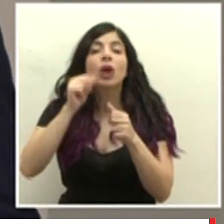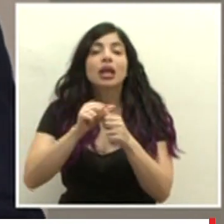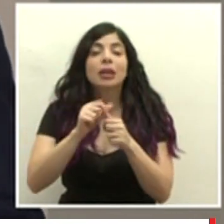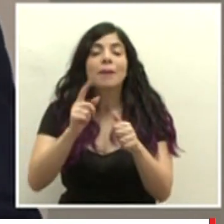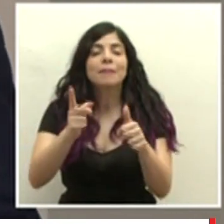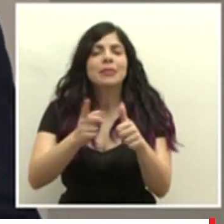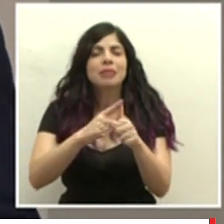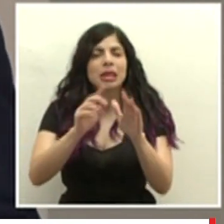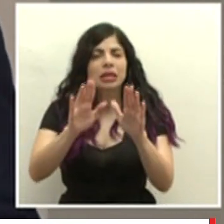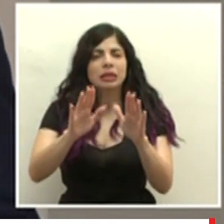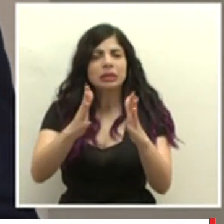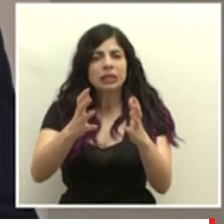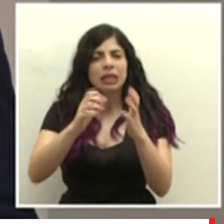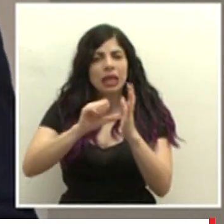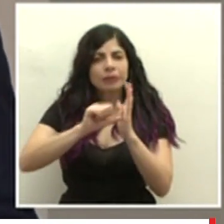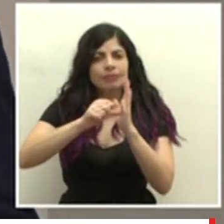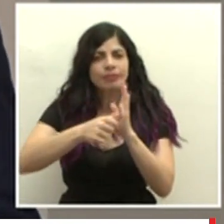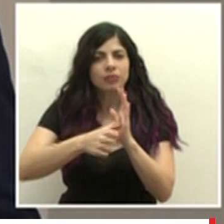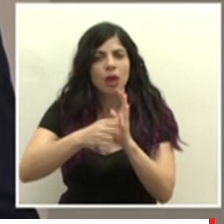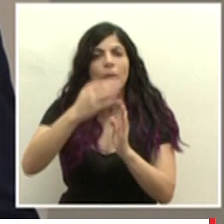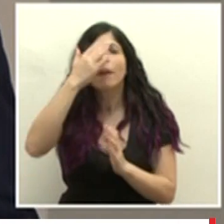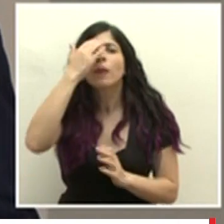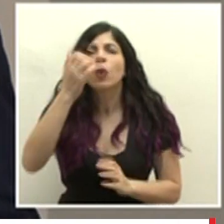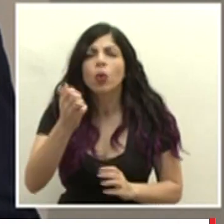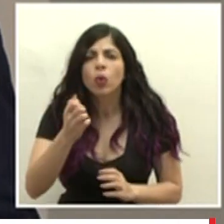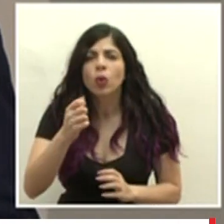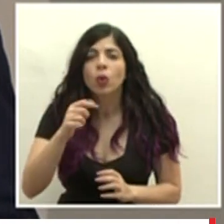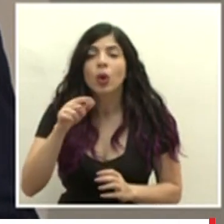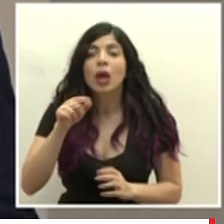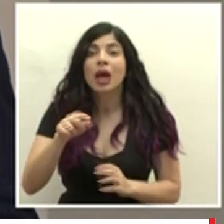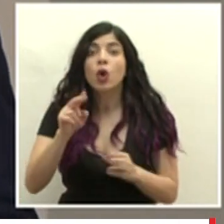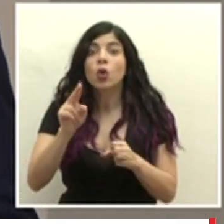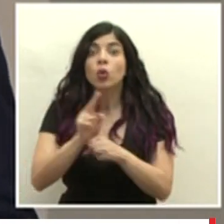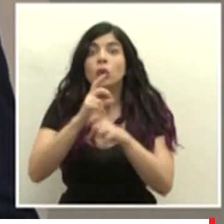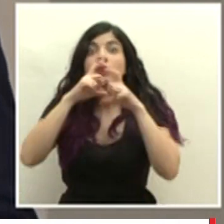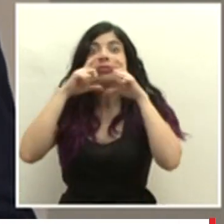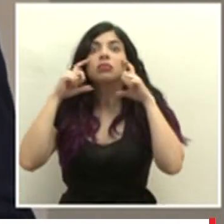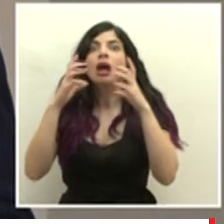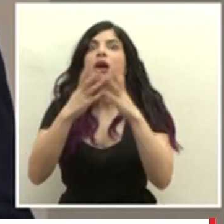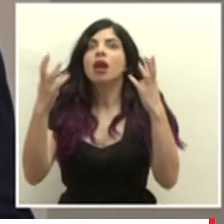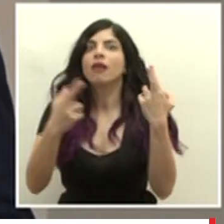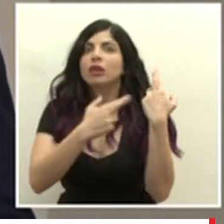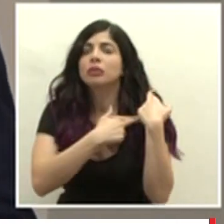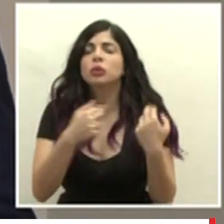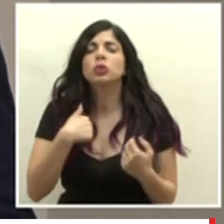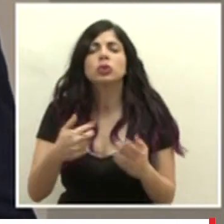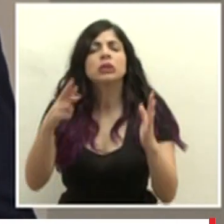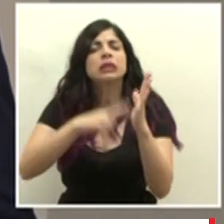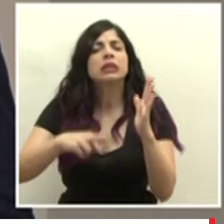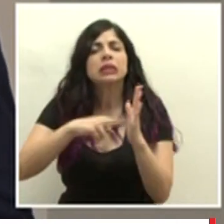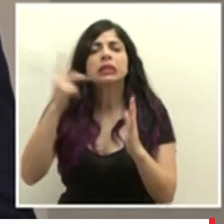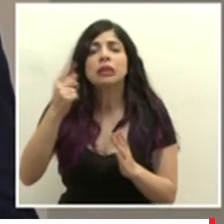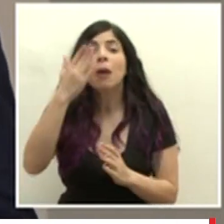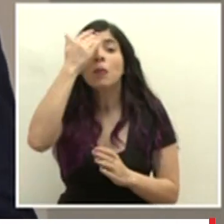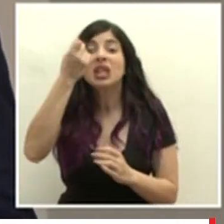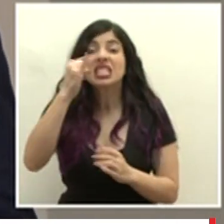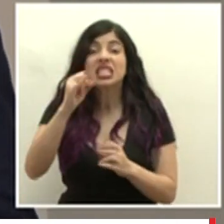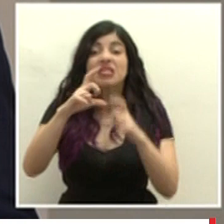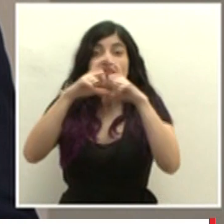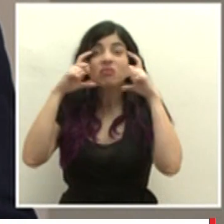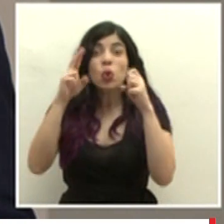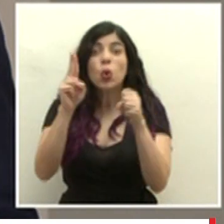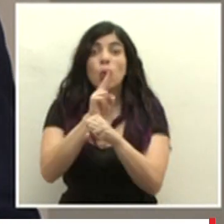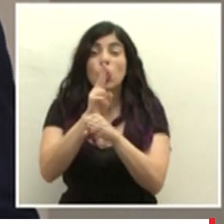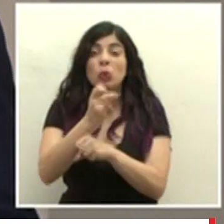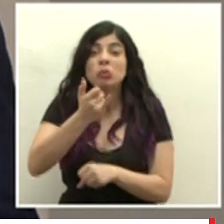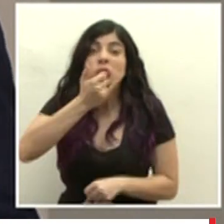primero quiero hacer mucho énfasis porque es una enorme responsabilidad. Yo no puedo dejar de decir eso siempre porque usarla inadecuadamente,